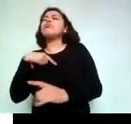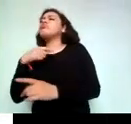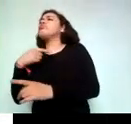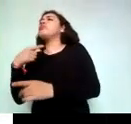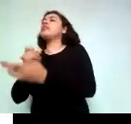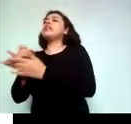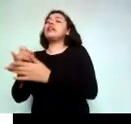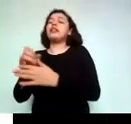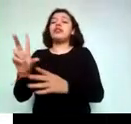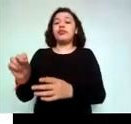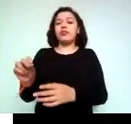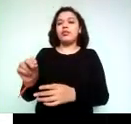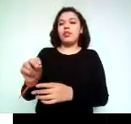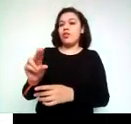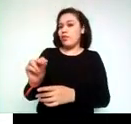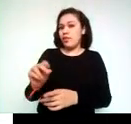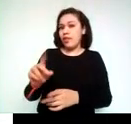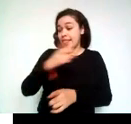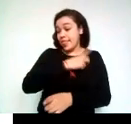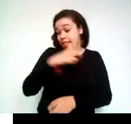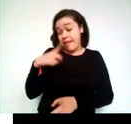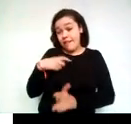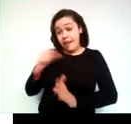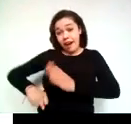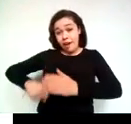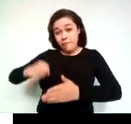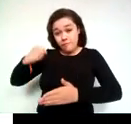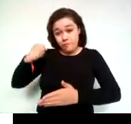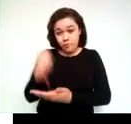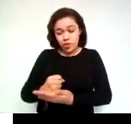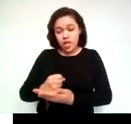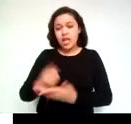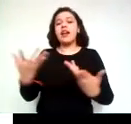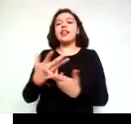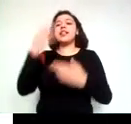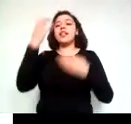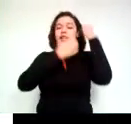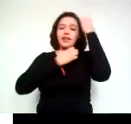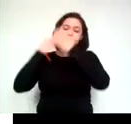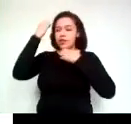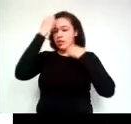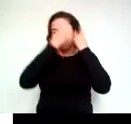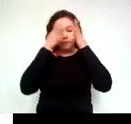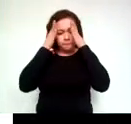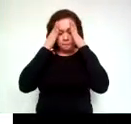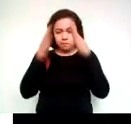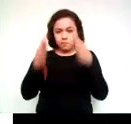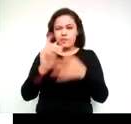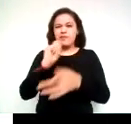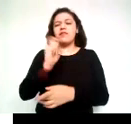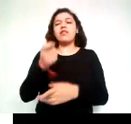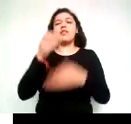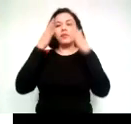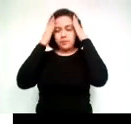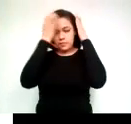no. Nos dice que debemos incluir evaluaciones específicas. ¿Y a qué nos referimos con estas evaluaciones